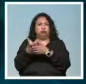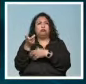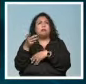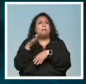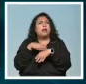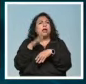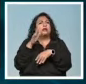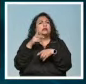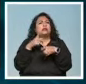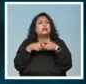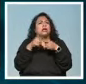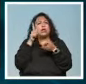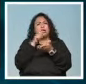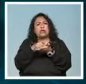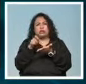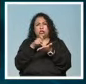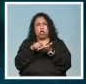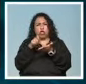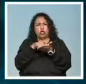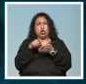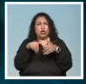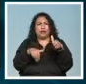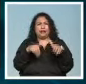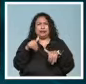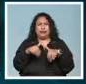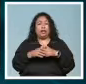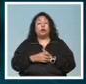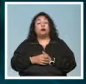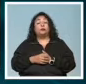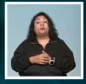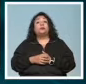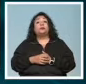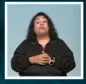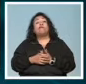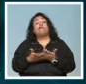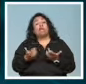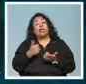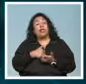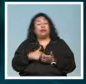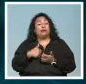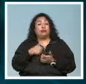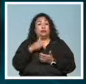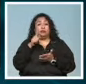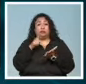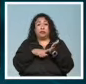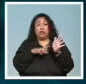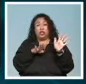todos los escritores de teatro. Y lamentablemente en